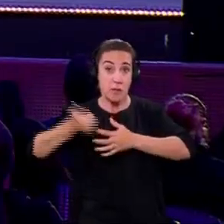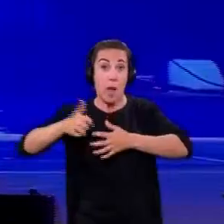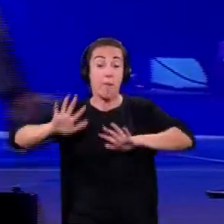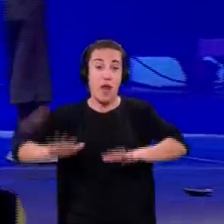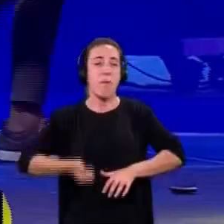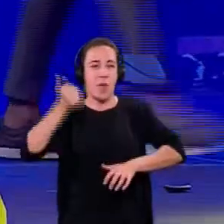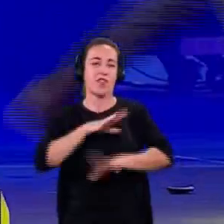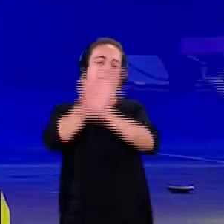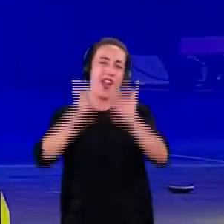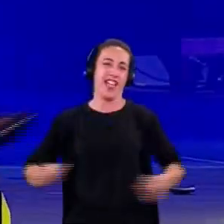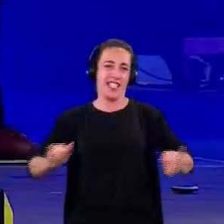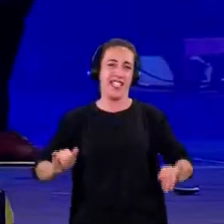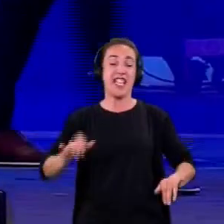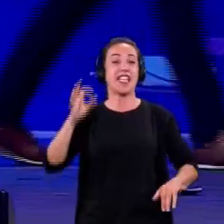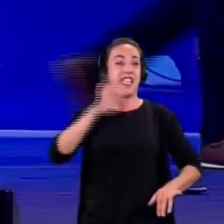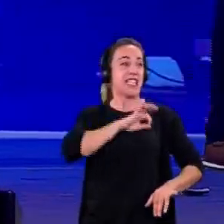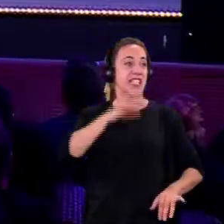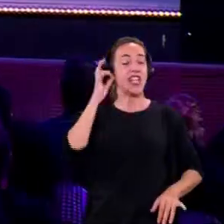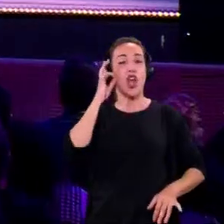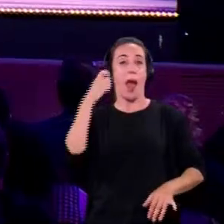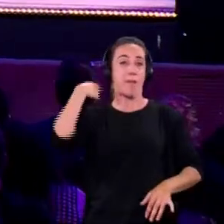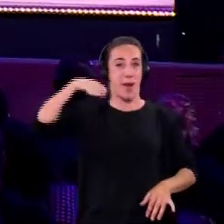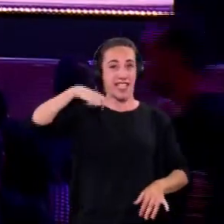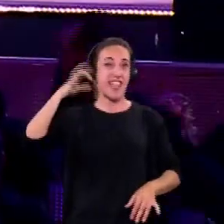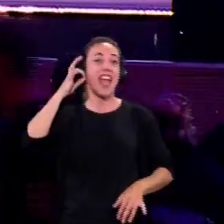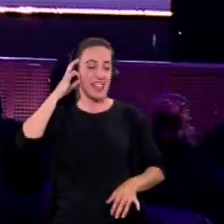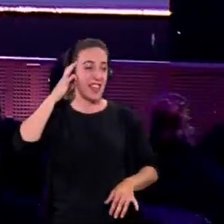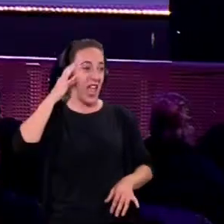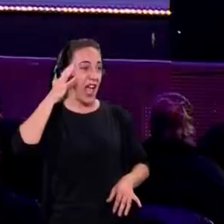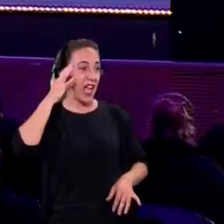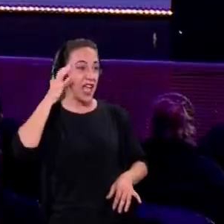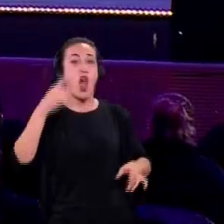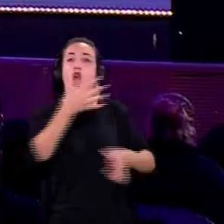felices. Señora presidenta Rosa Dávila, eso es